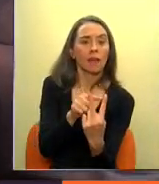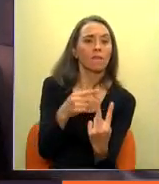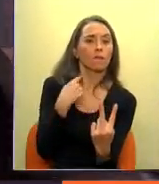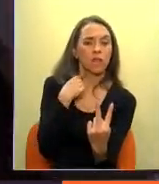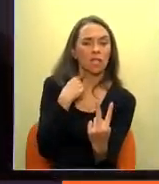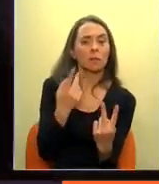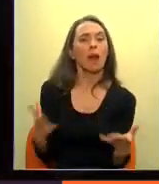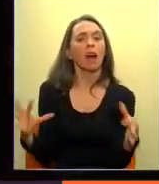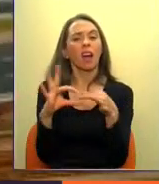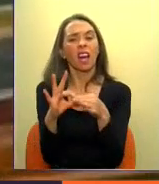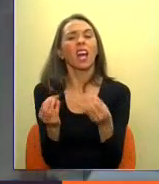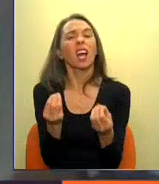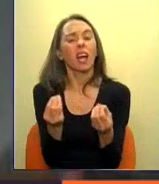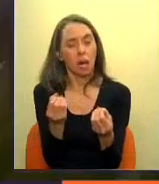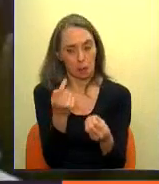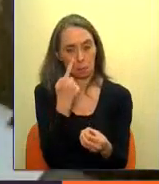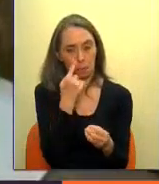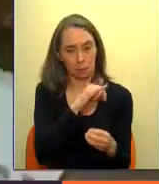veremos